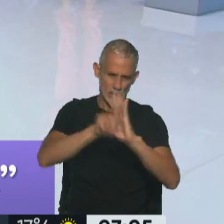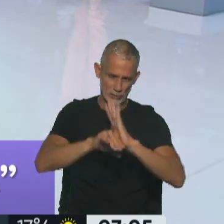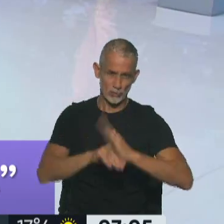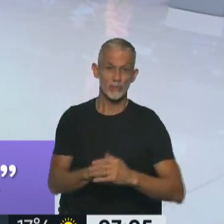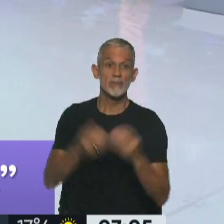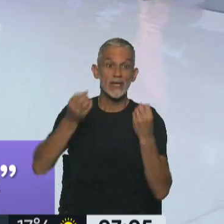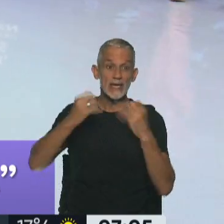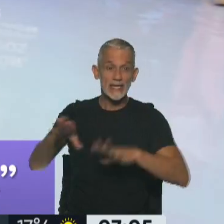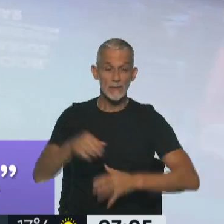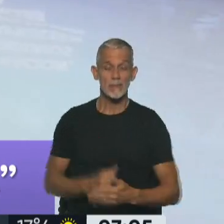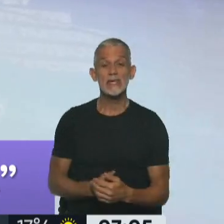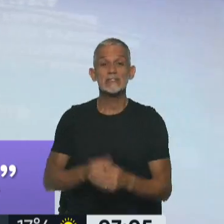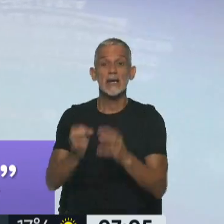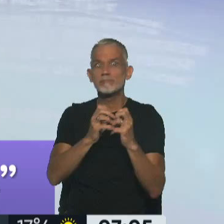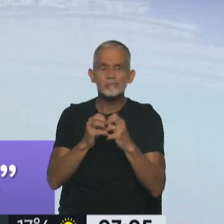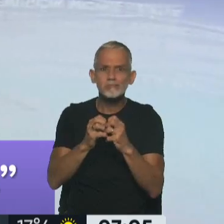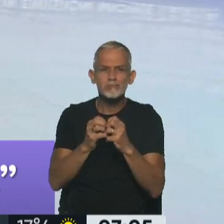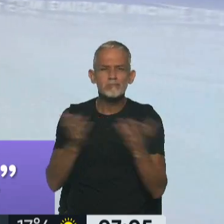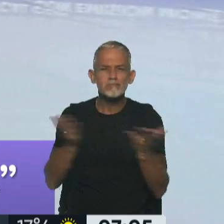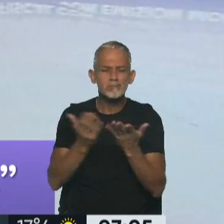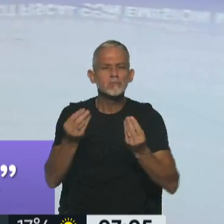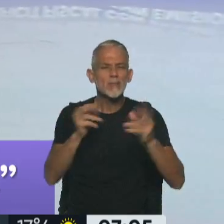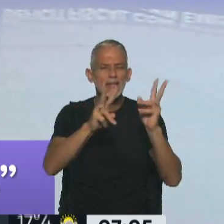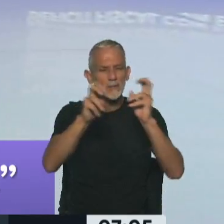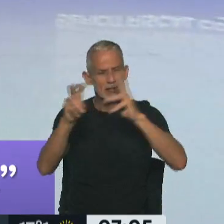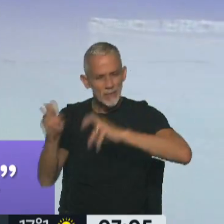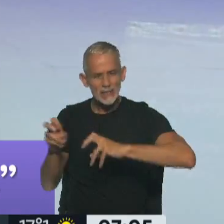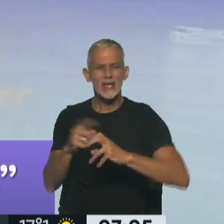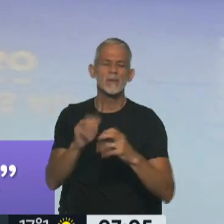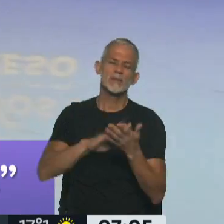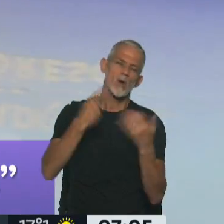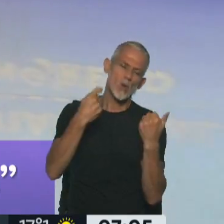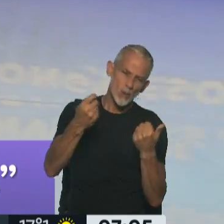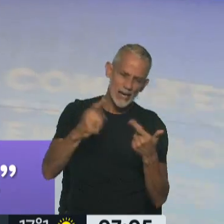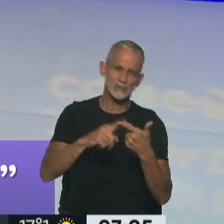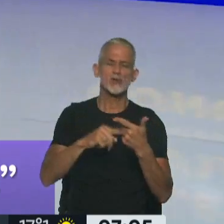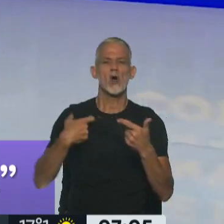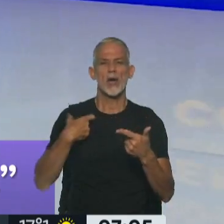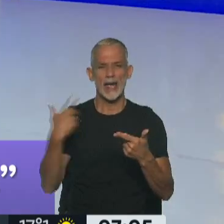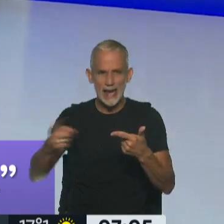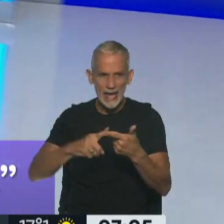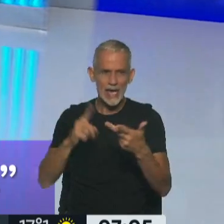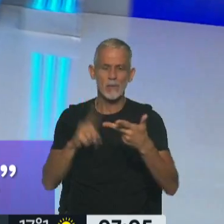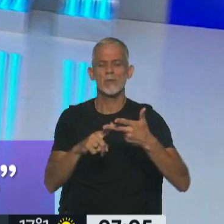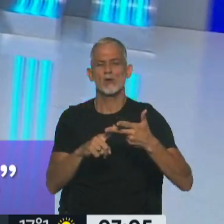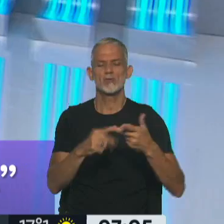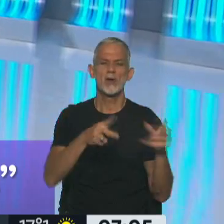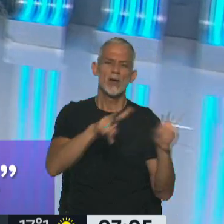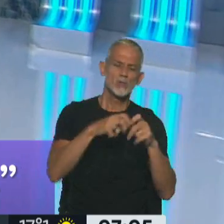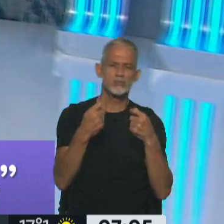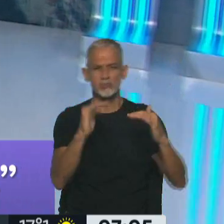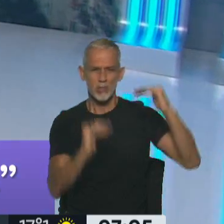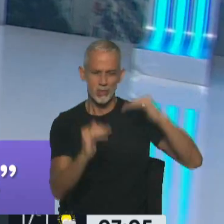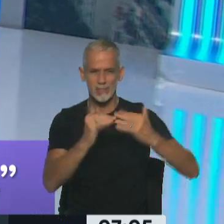va a comenzar el debate, varios son los temas, la cuestión jubilatoria, la cuestión de gremios, la cuestión del déficit.